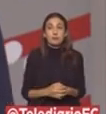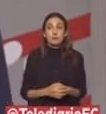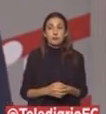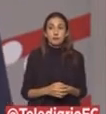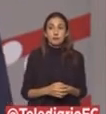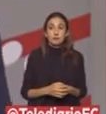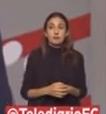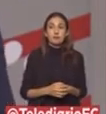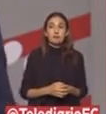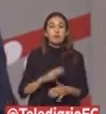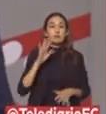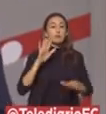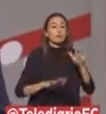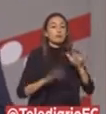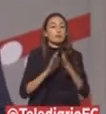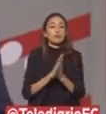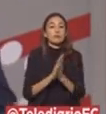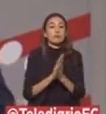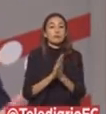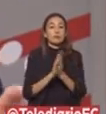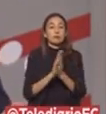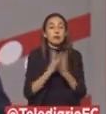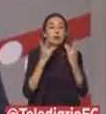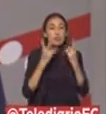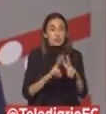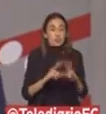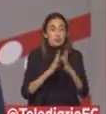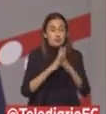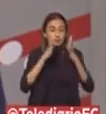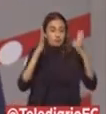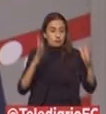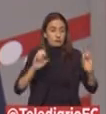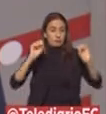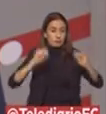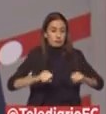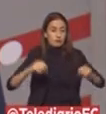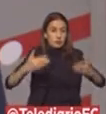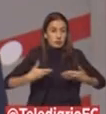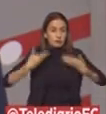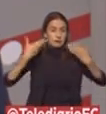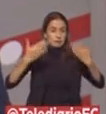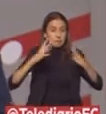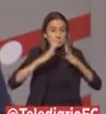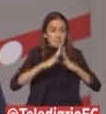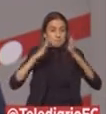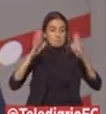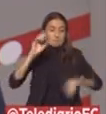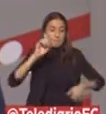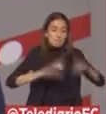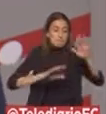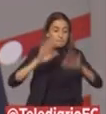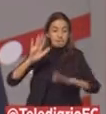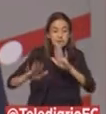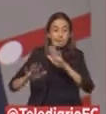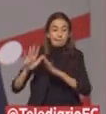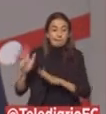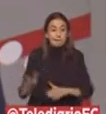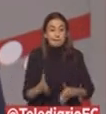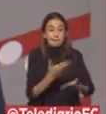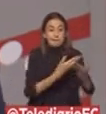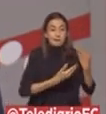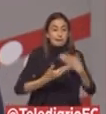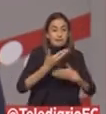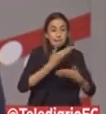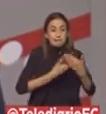y luego conexo a esto hay un hay un amplísimo espacio alrededor de los servicios que van sumando a ese intercambio